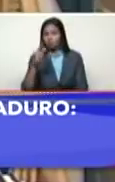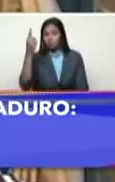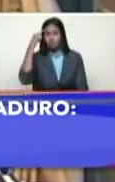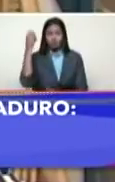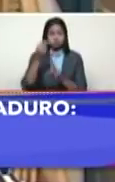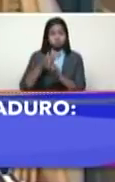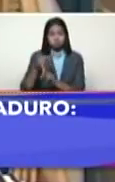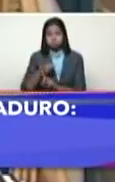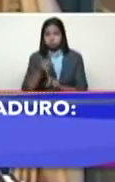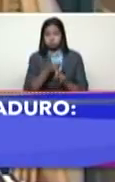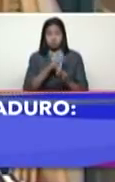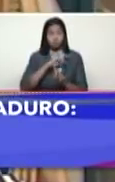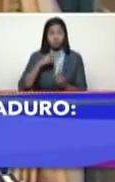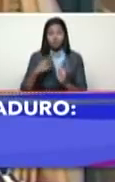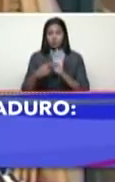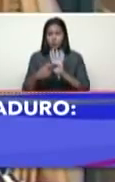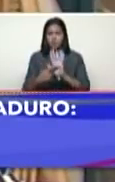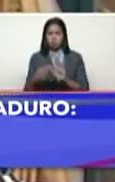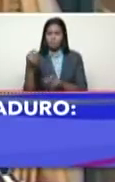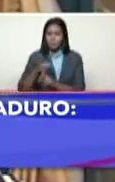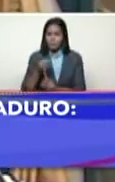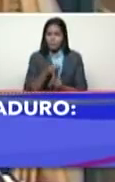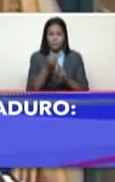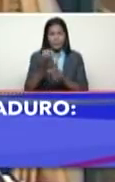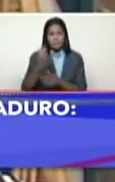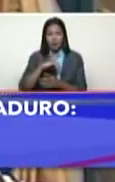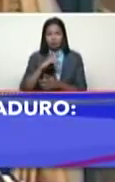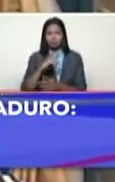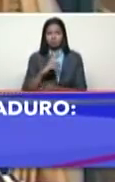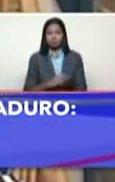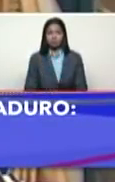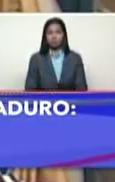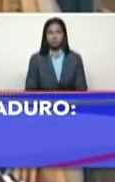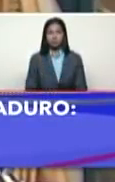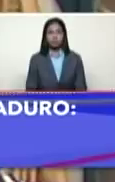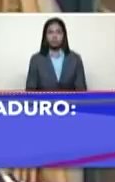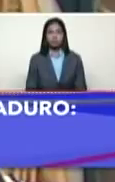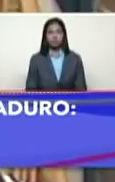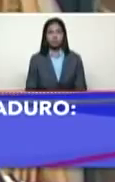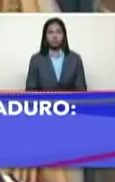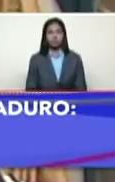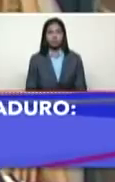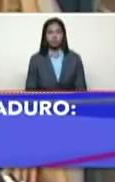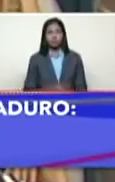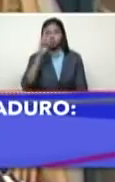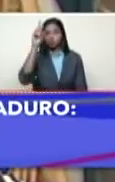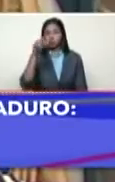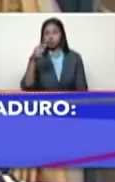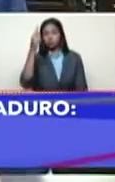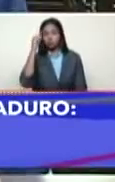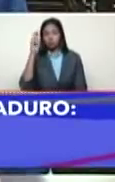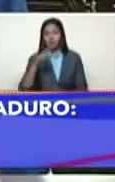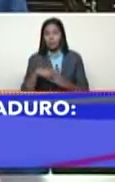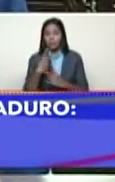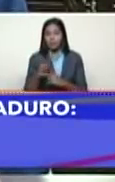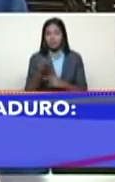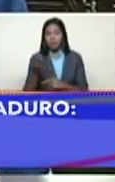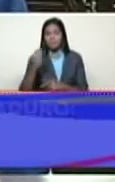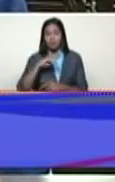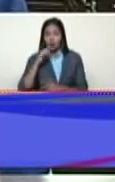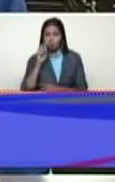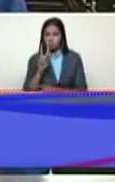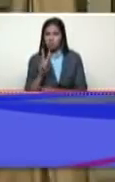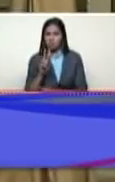batalla, dando ejemplos en la batalla, ejemplos morales. Todos los días con valentía. Hoy vi que